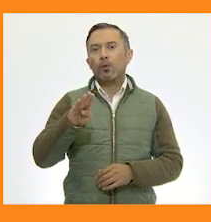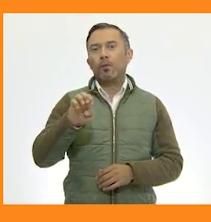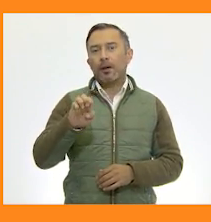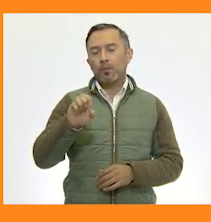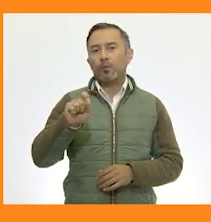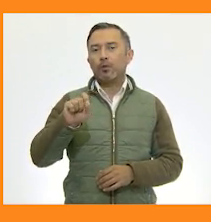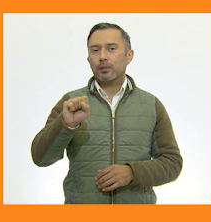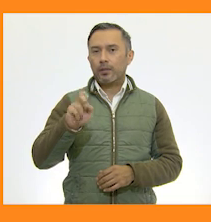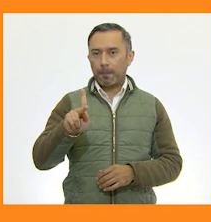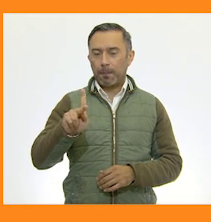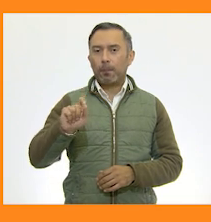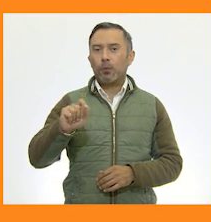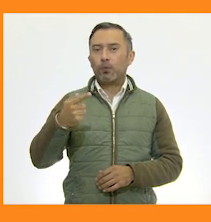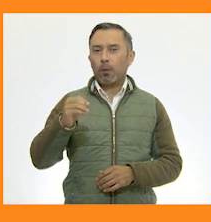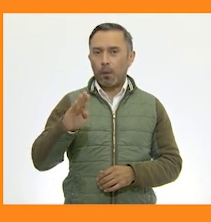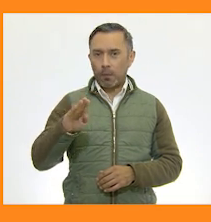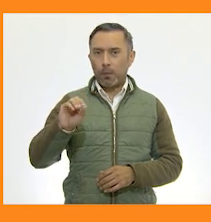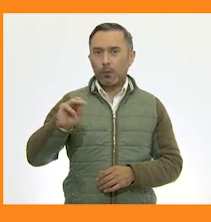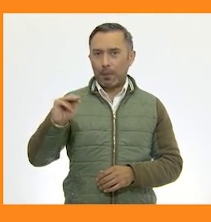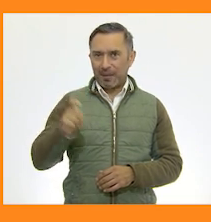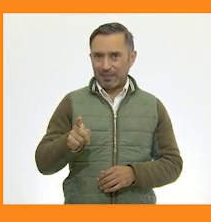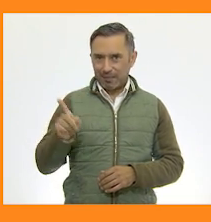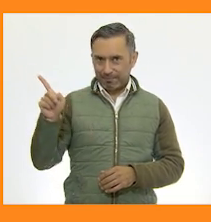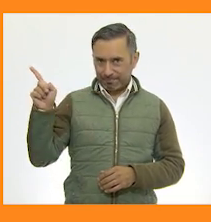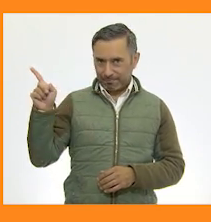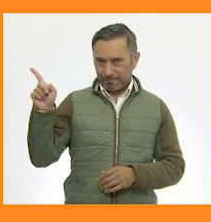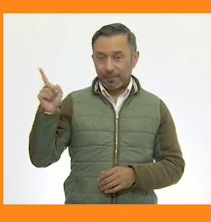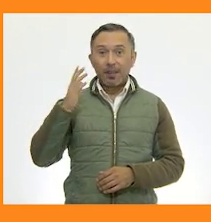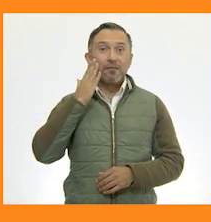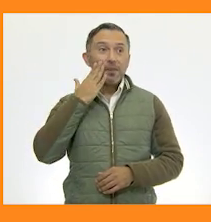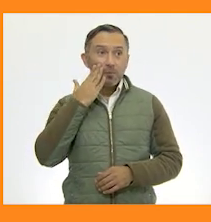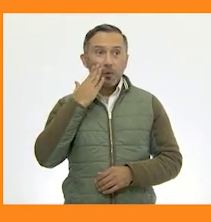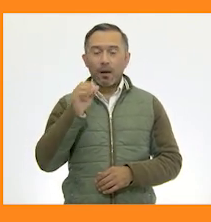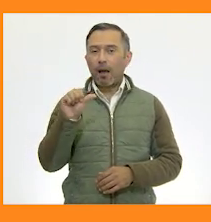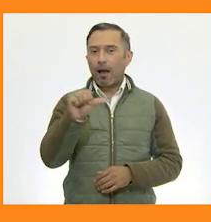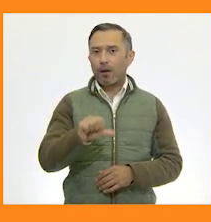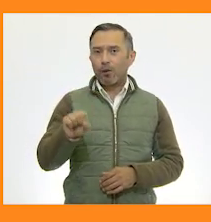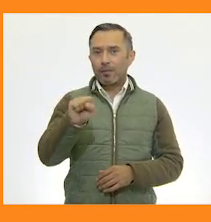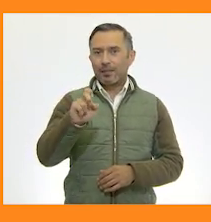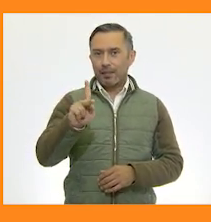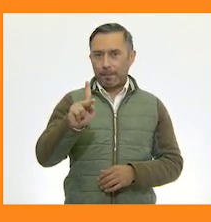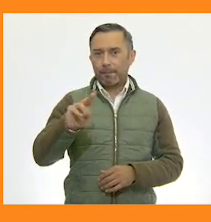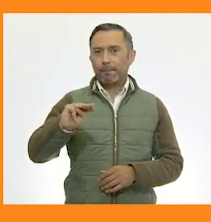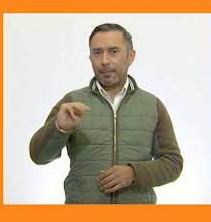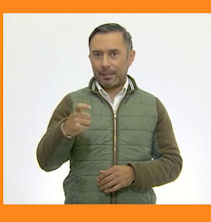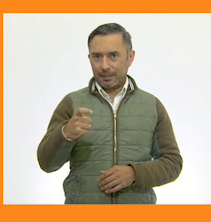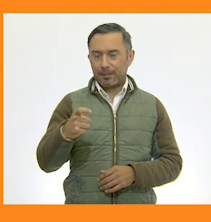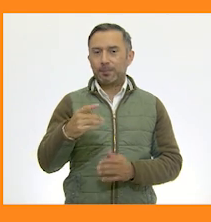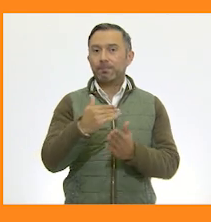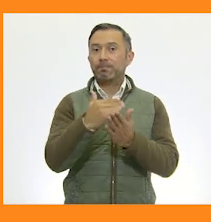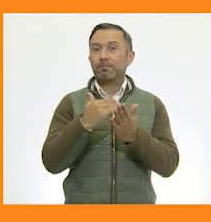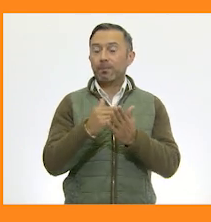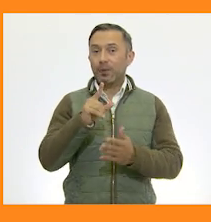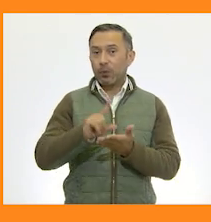buzon.escolar@nube.cep.gov.mx, en Facebook @cepmx, en Twitter